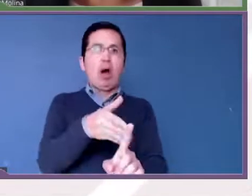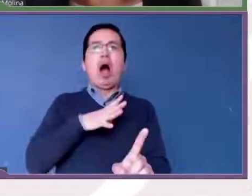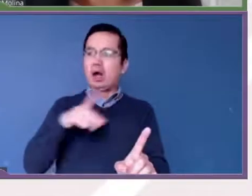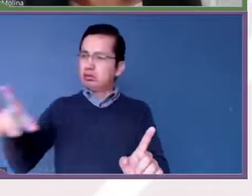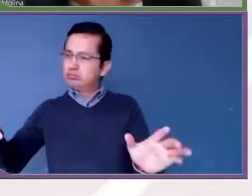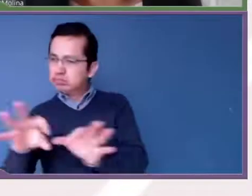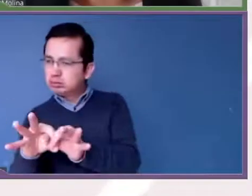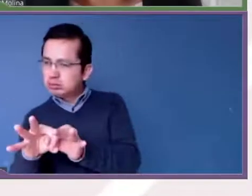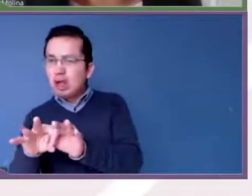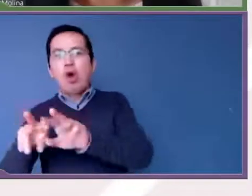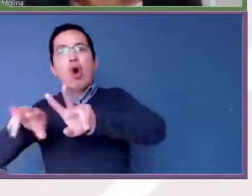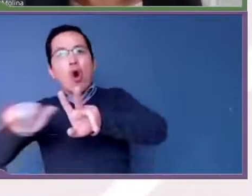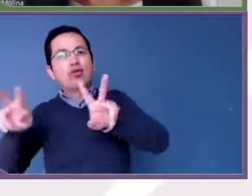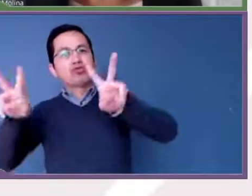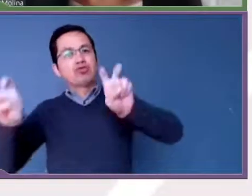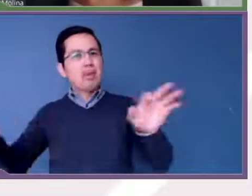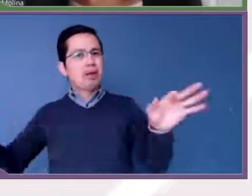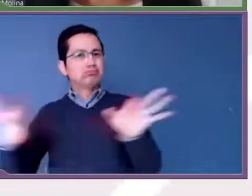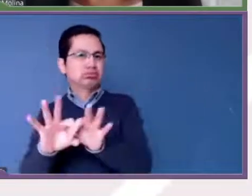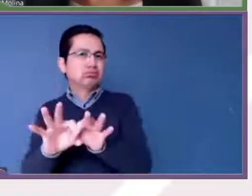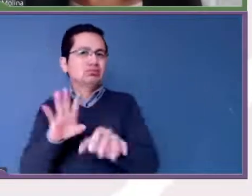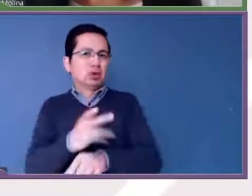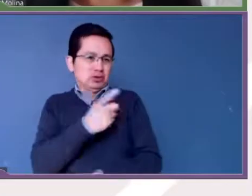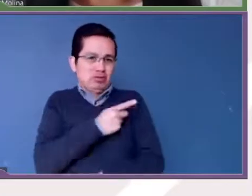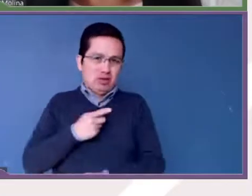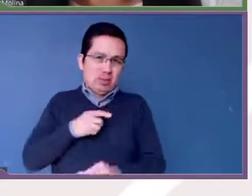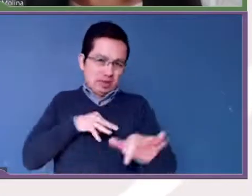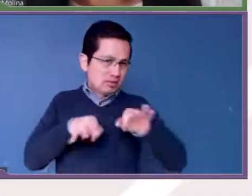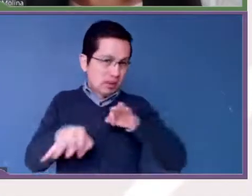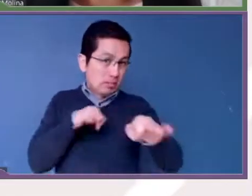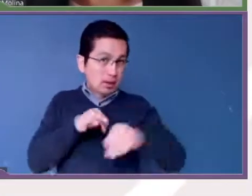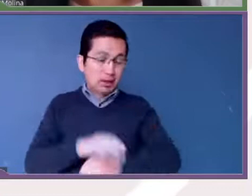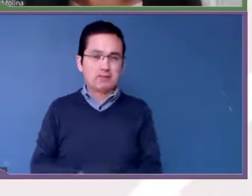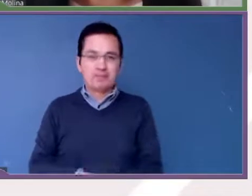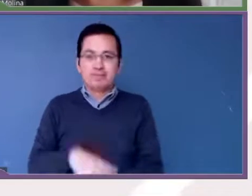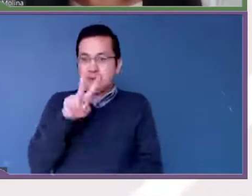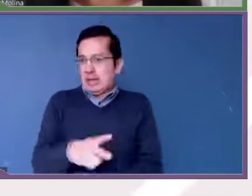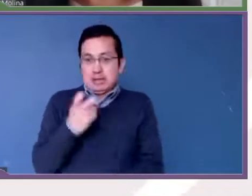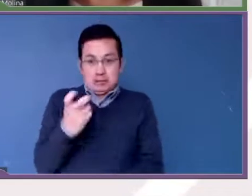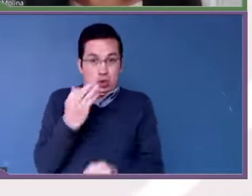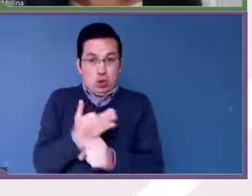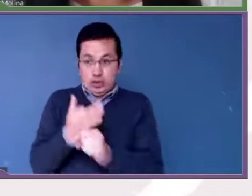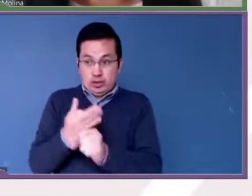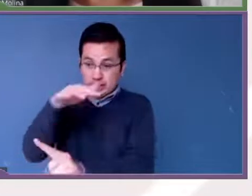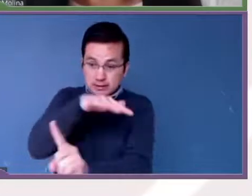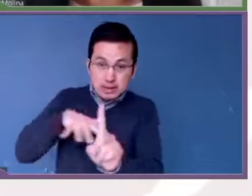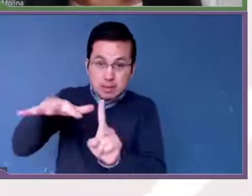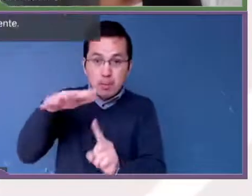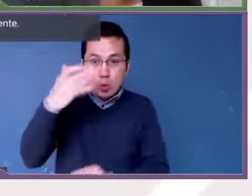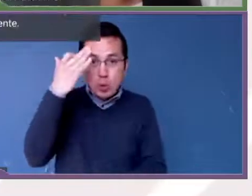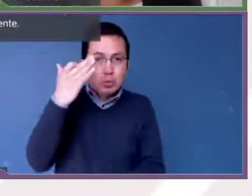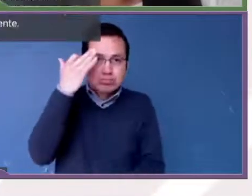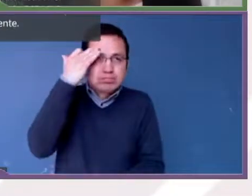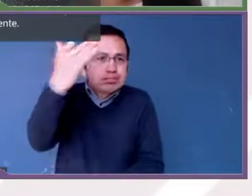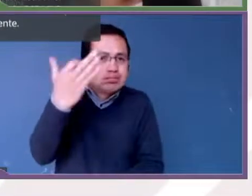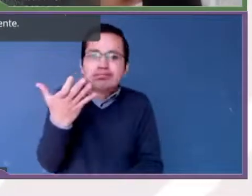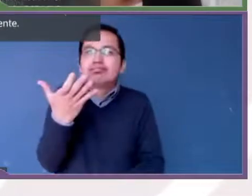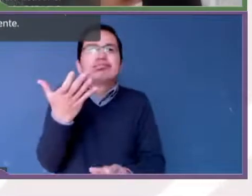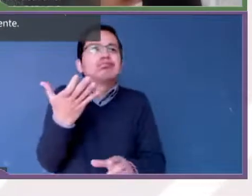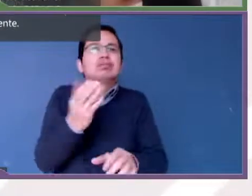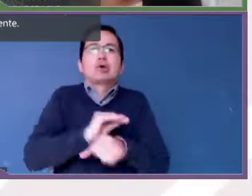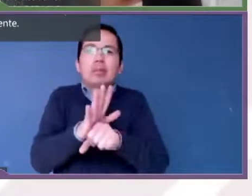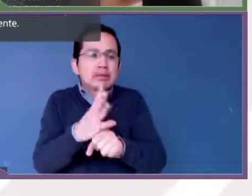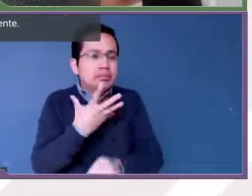es un efecto obviamente de la pandemia, pero que la encuesta lo muestre nos da una herramienta más para decir, mire, esto